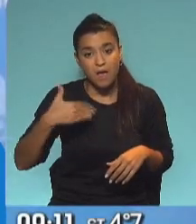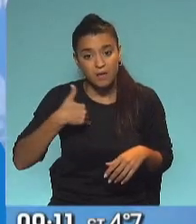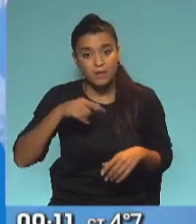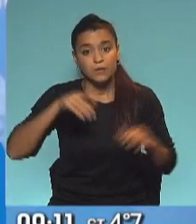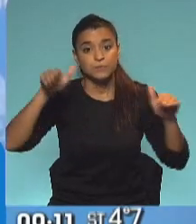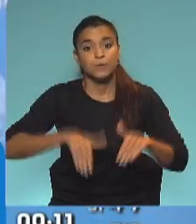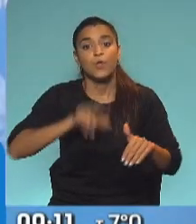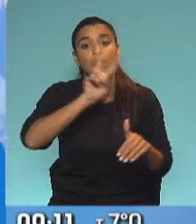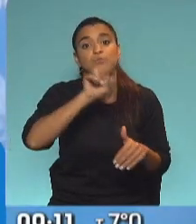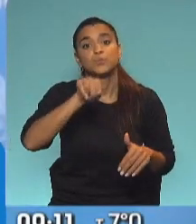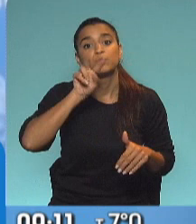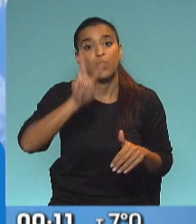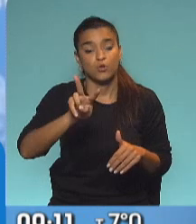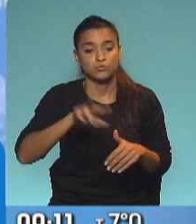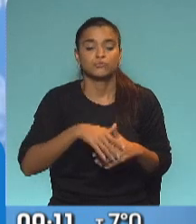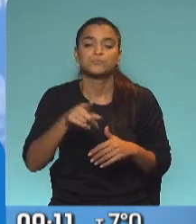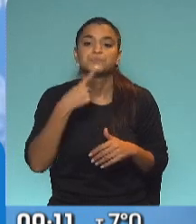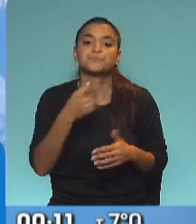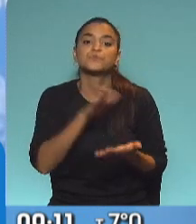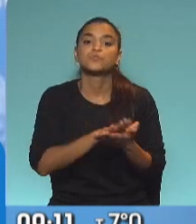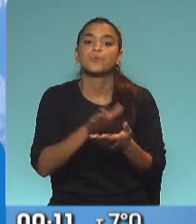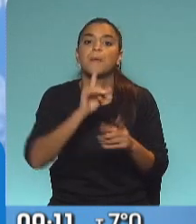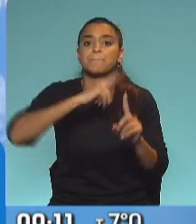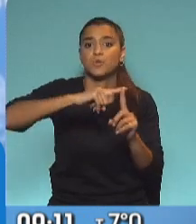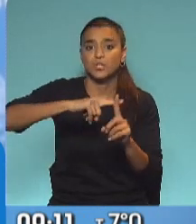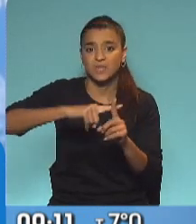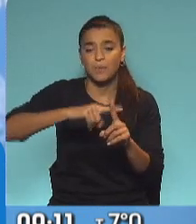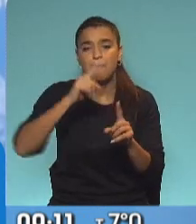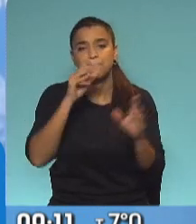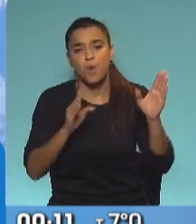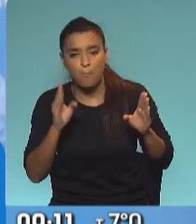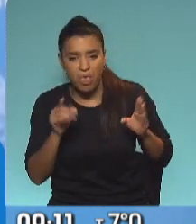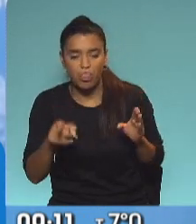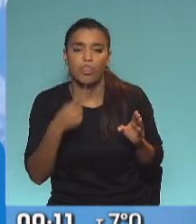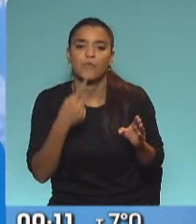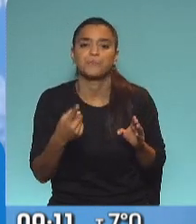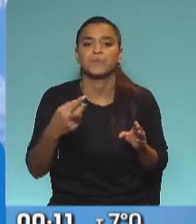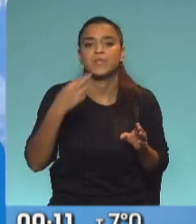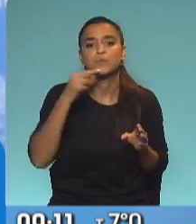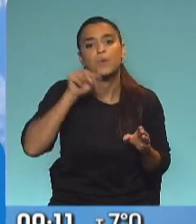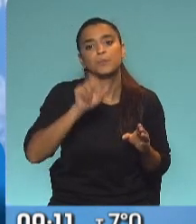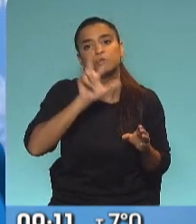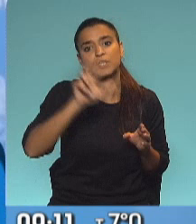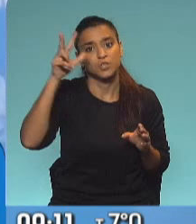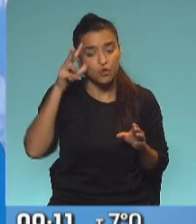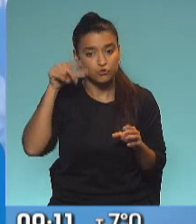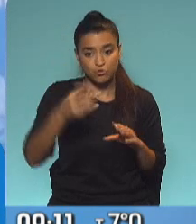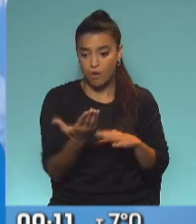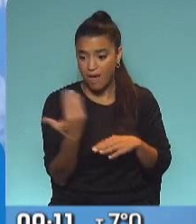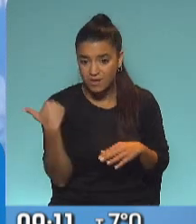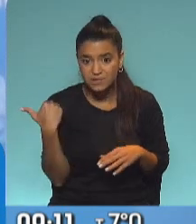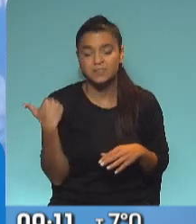descenso, 2.2. En relación al porcentaje de positividad promedio del 19.38 en el día de